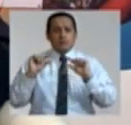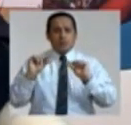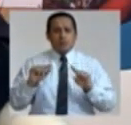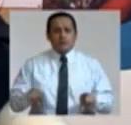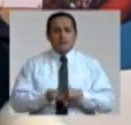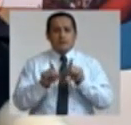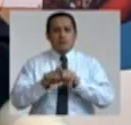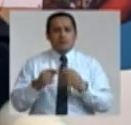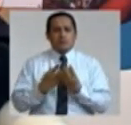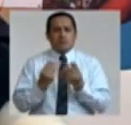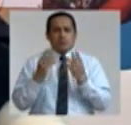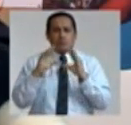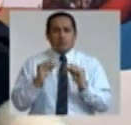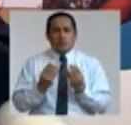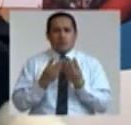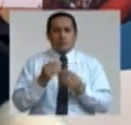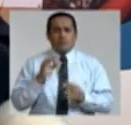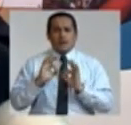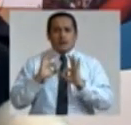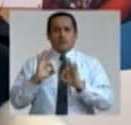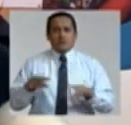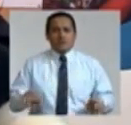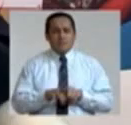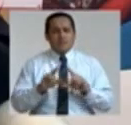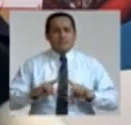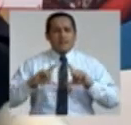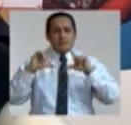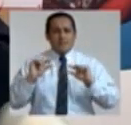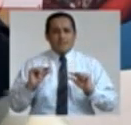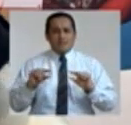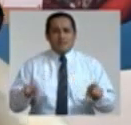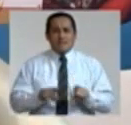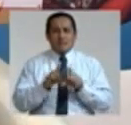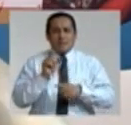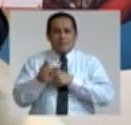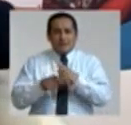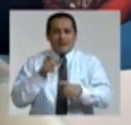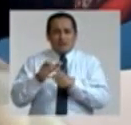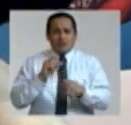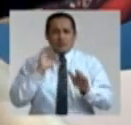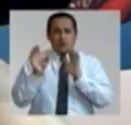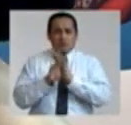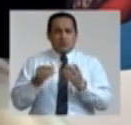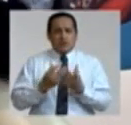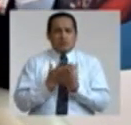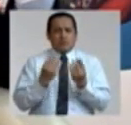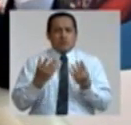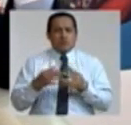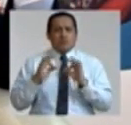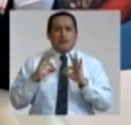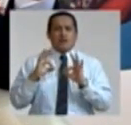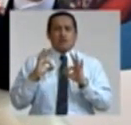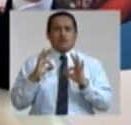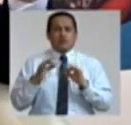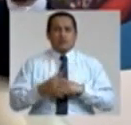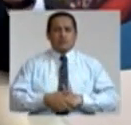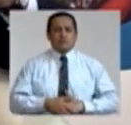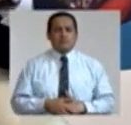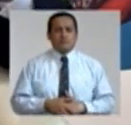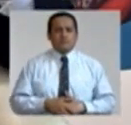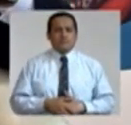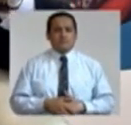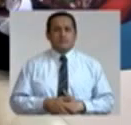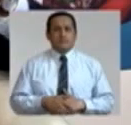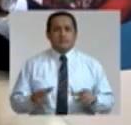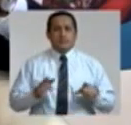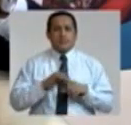hay internos de mediana peligrosidad, hay internos de mínima peligrosidad y hay internos de máxima peligrosidad.